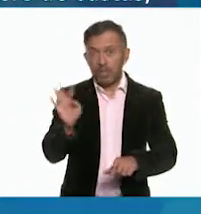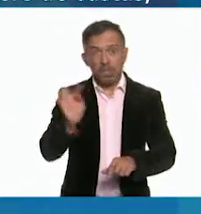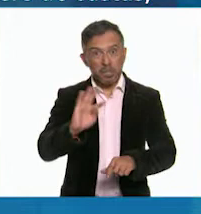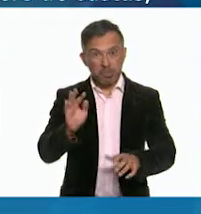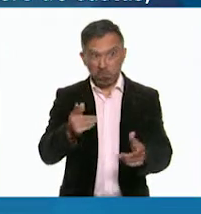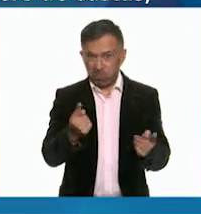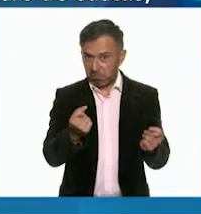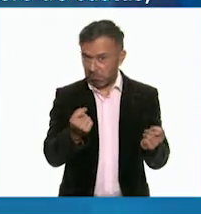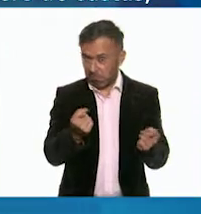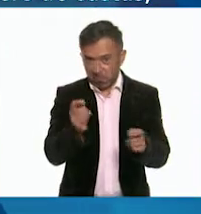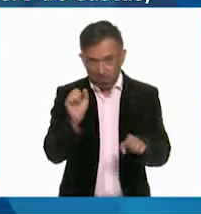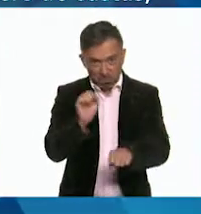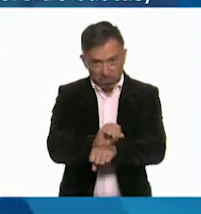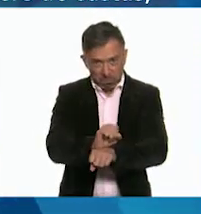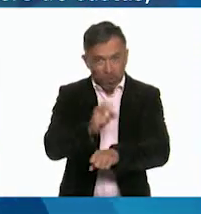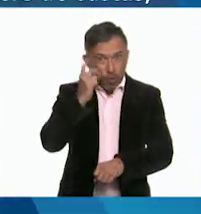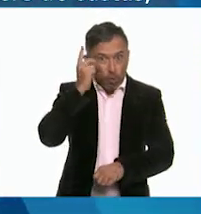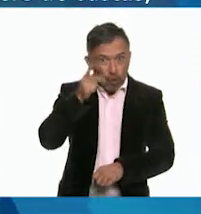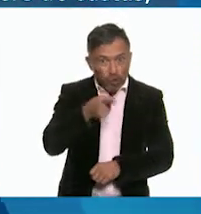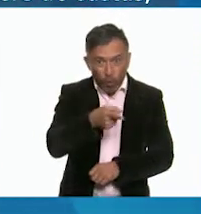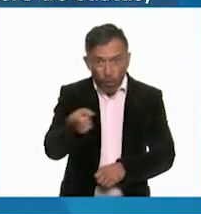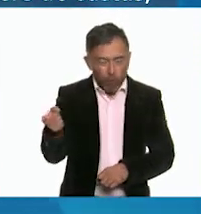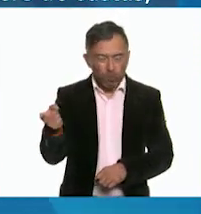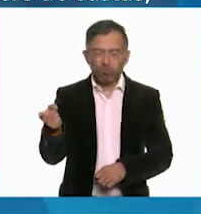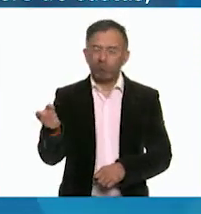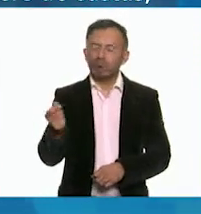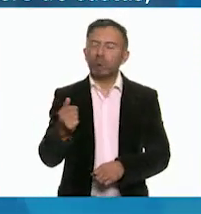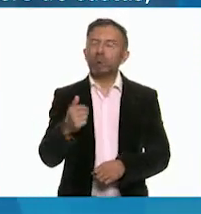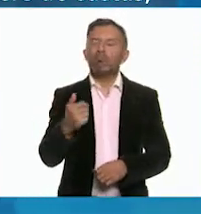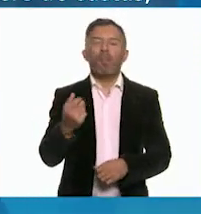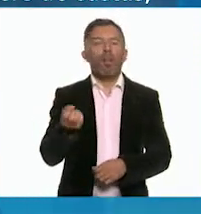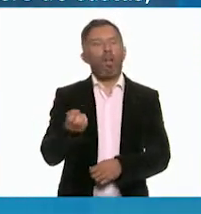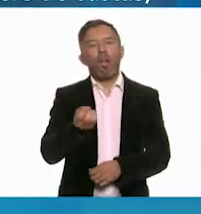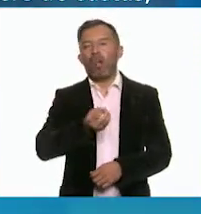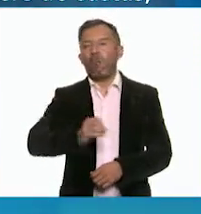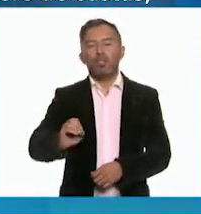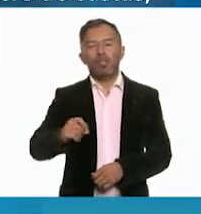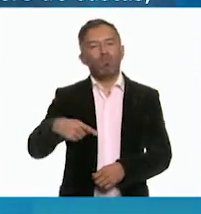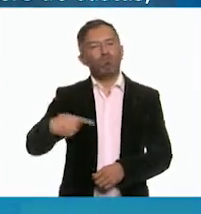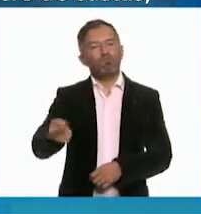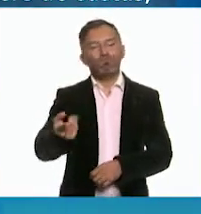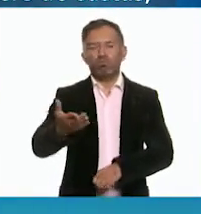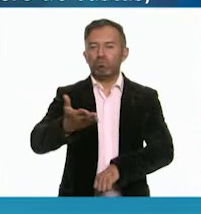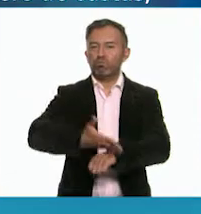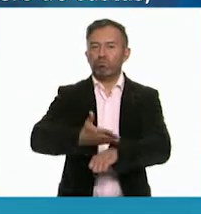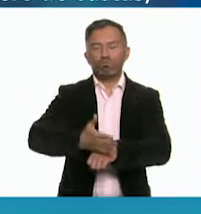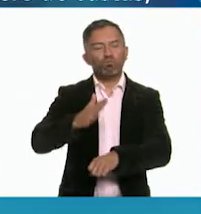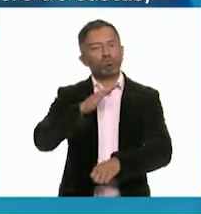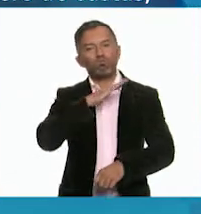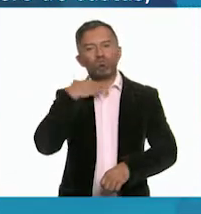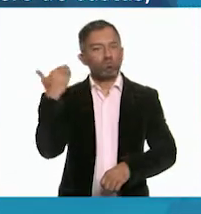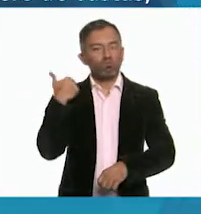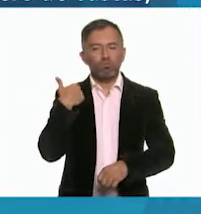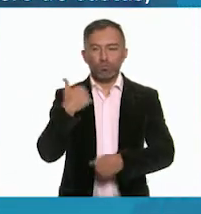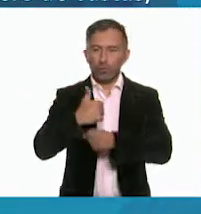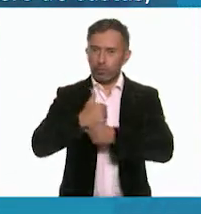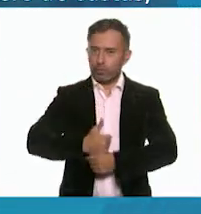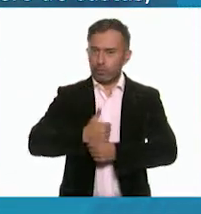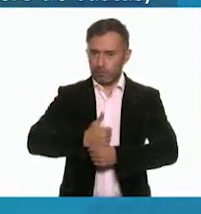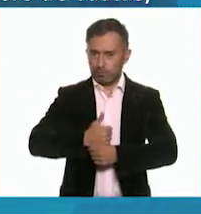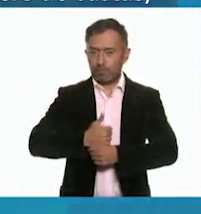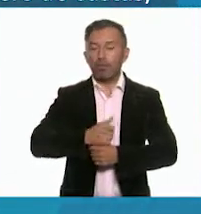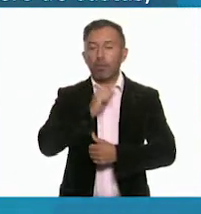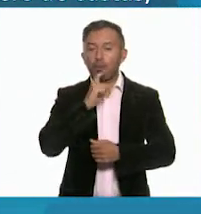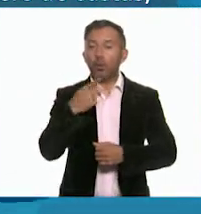esclavos y esclavas sufrirán irremisiblemente la pena capital y confiscación de todos sus